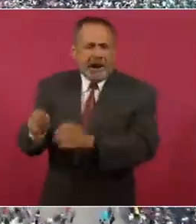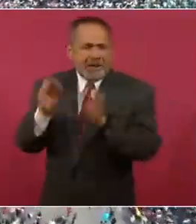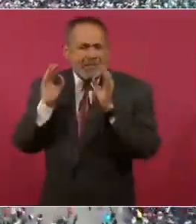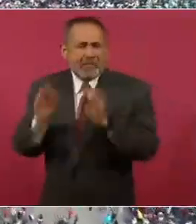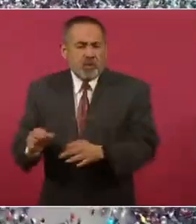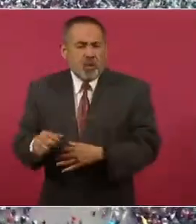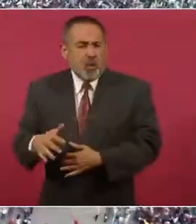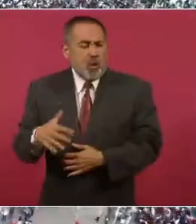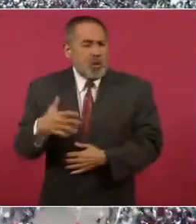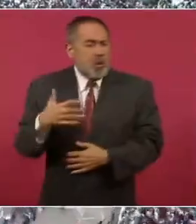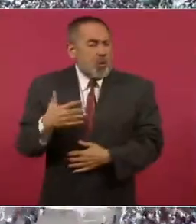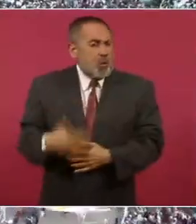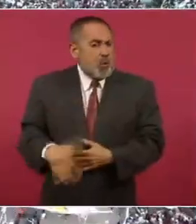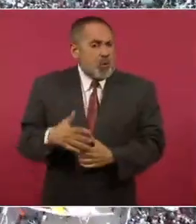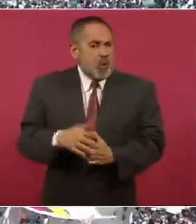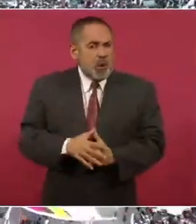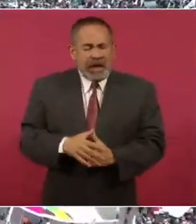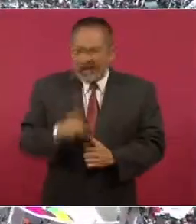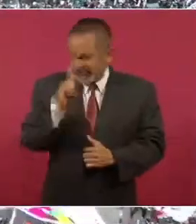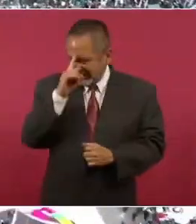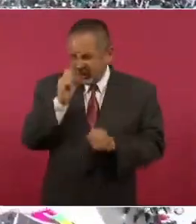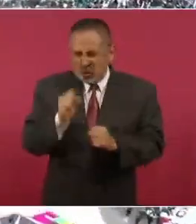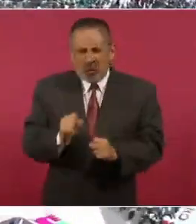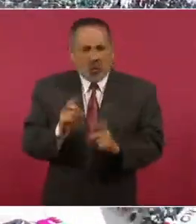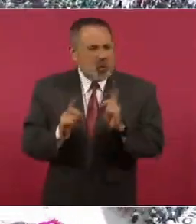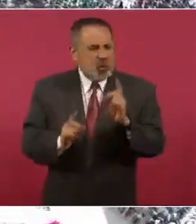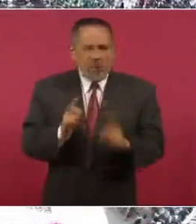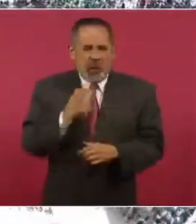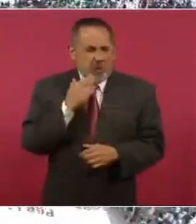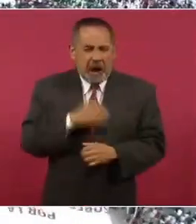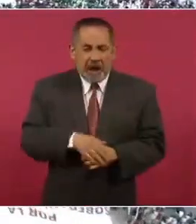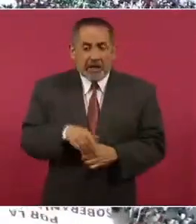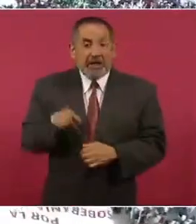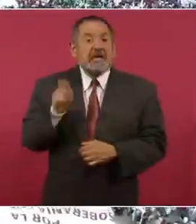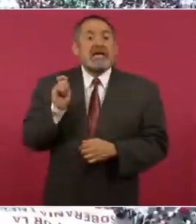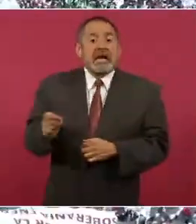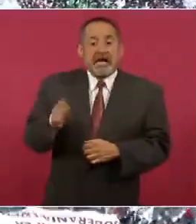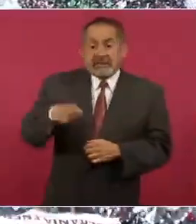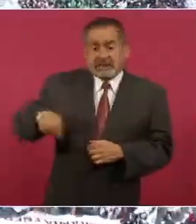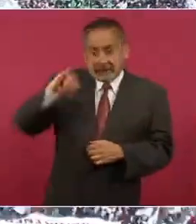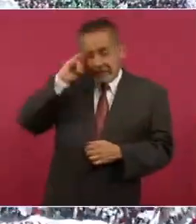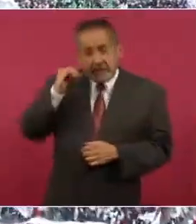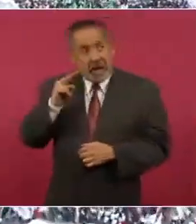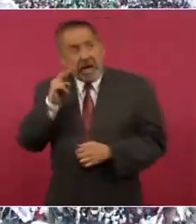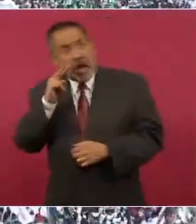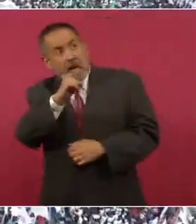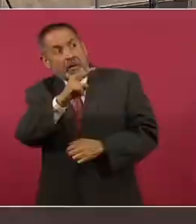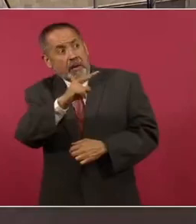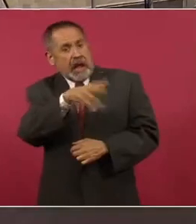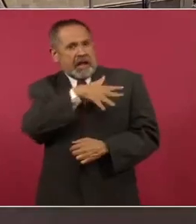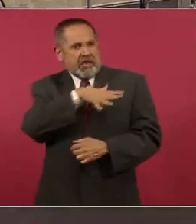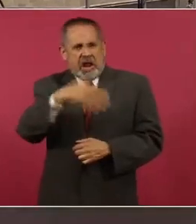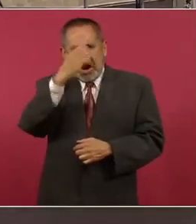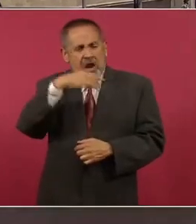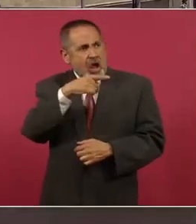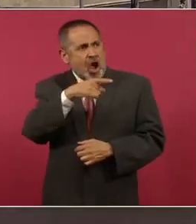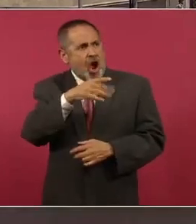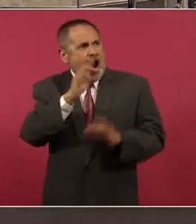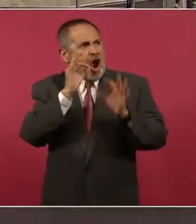Es indudable que los campesinos vieron en Cárdenas a un